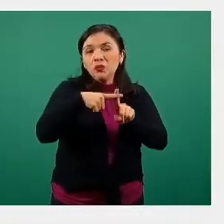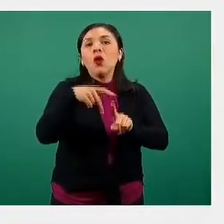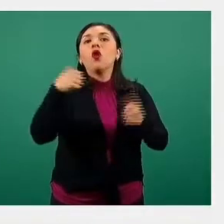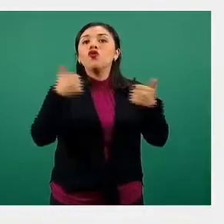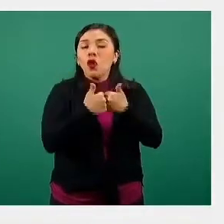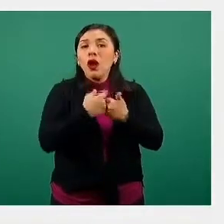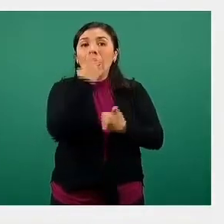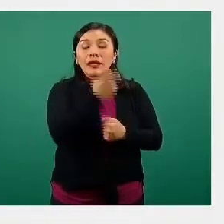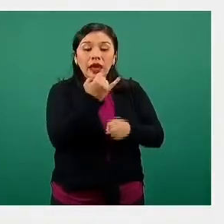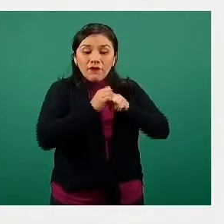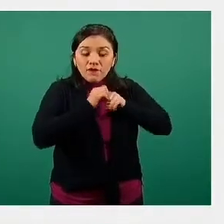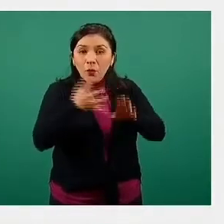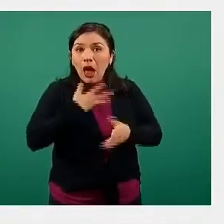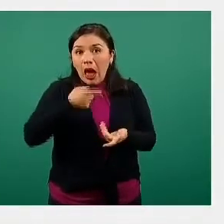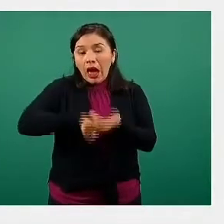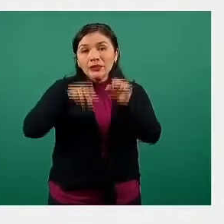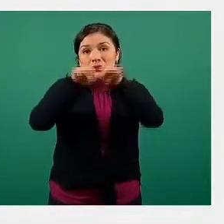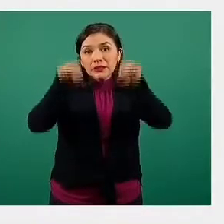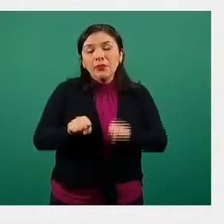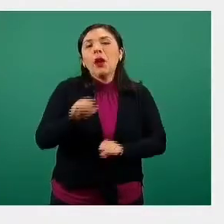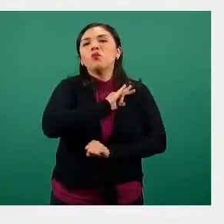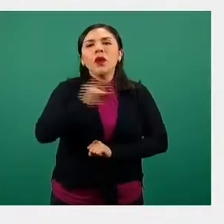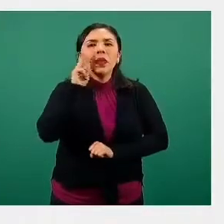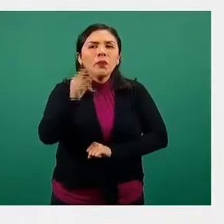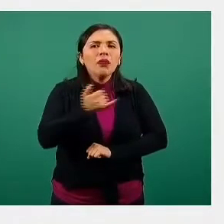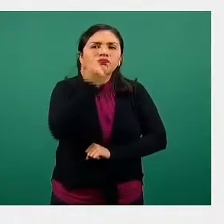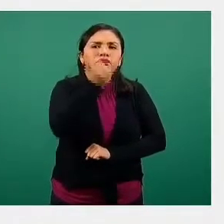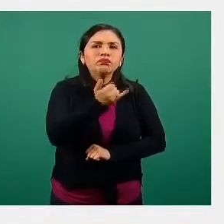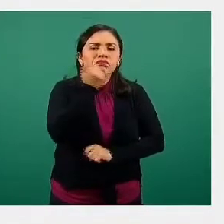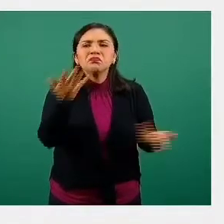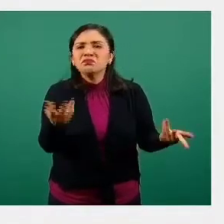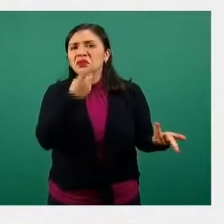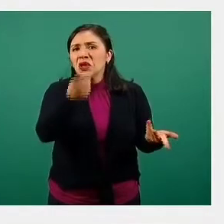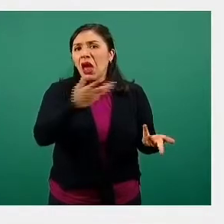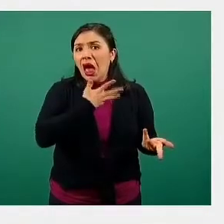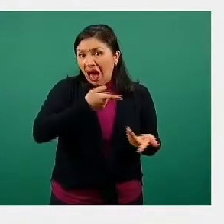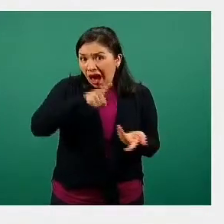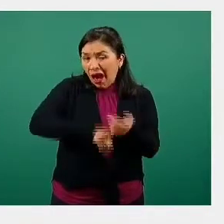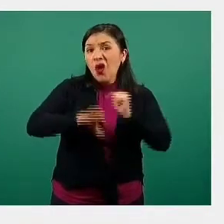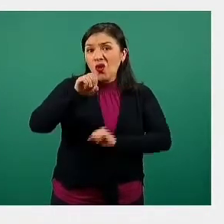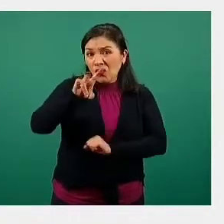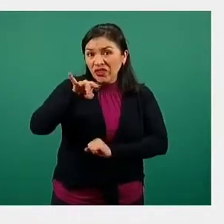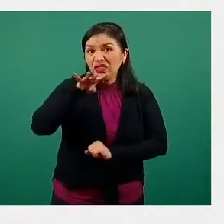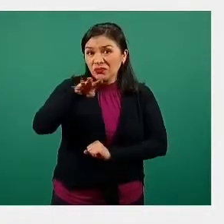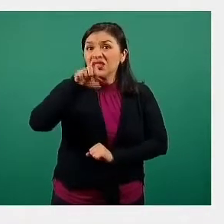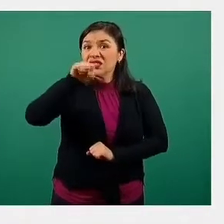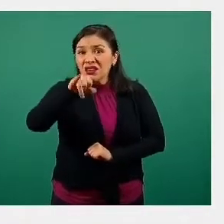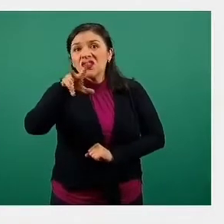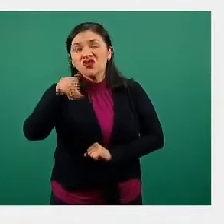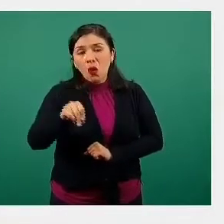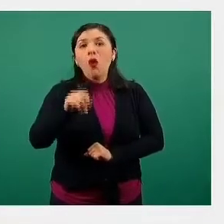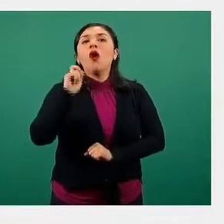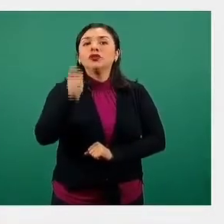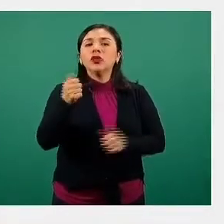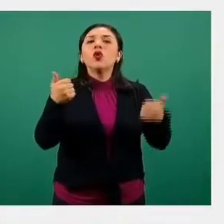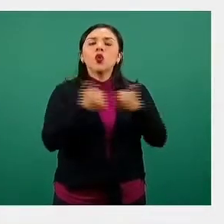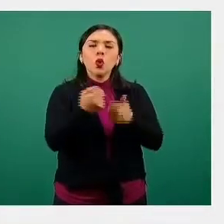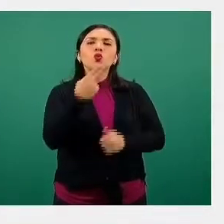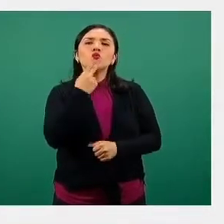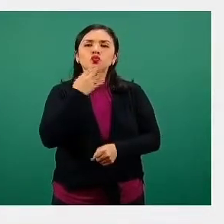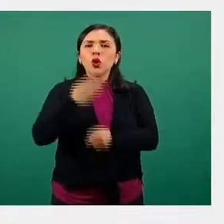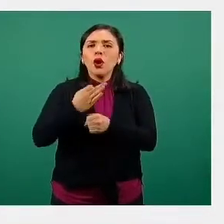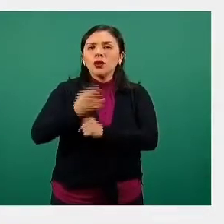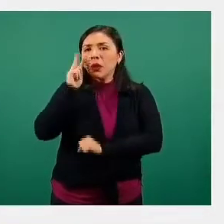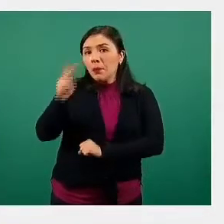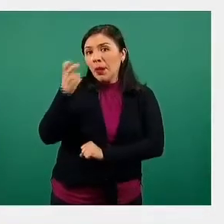que tenemos en el sistema, pues podríamos ya decir que tienen COVID-19, más allá de que estamos utilizando,